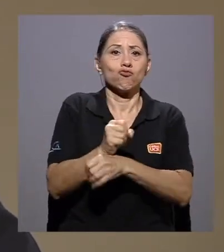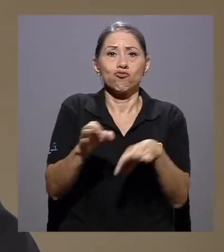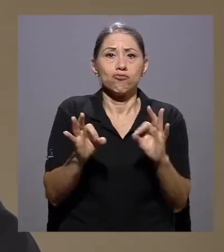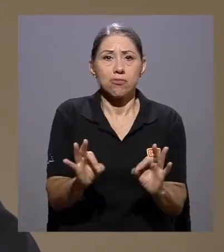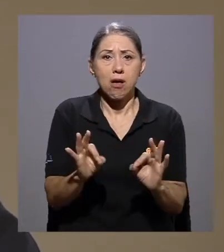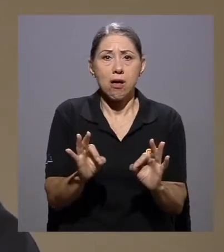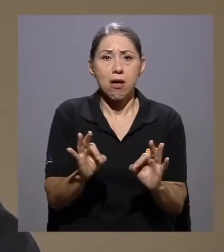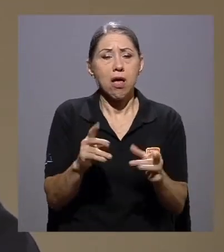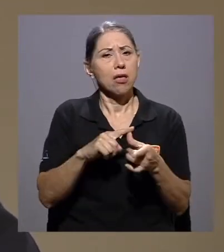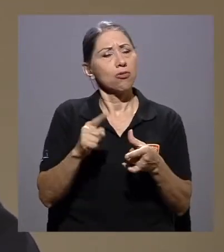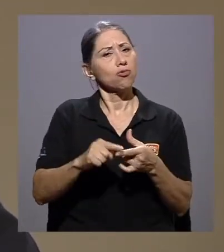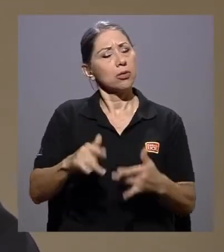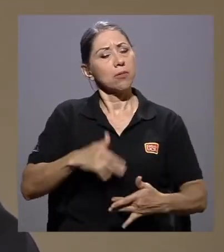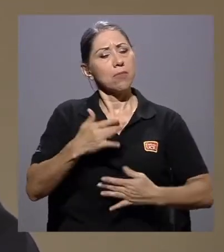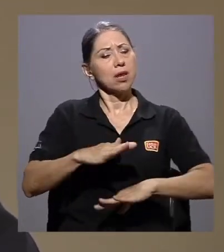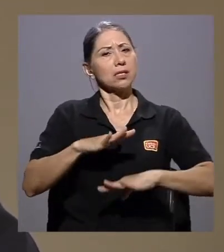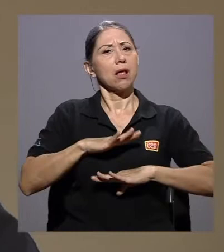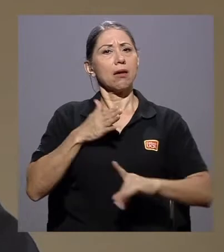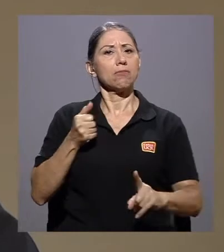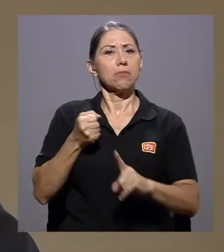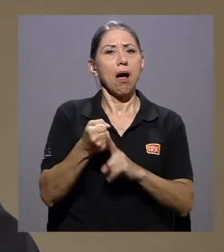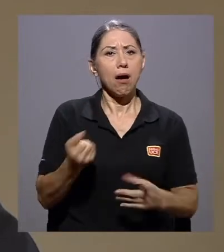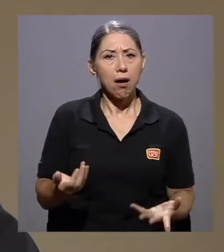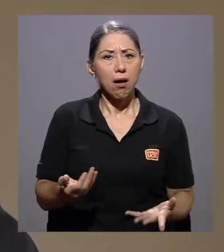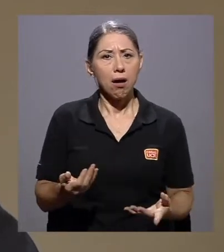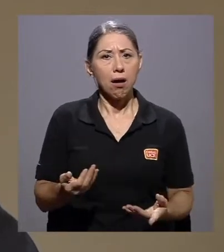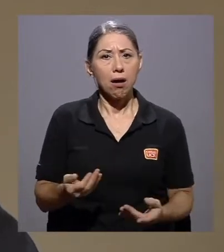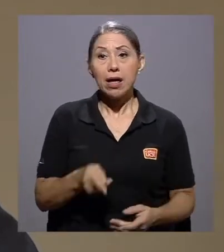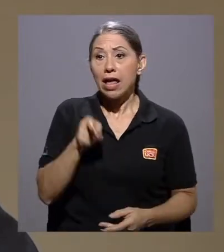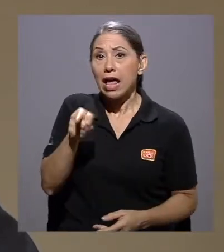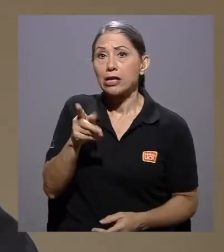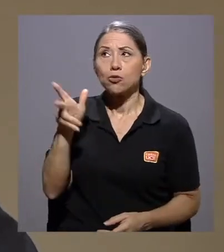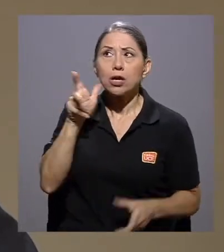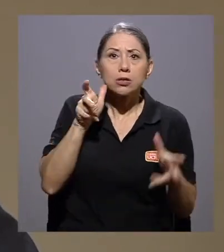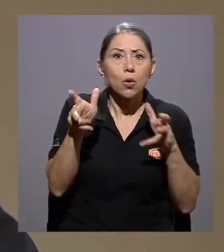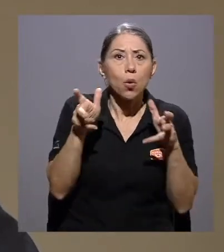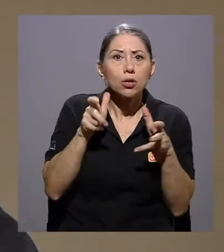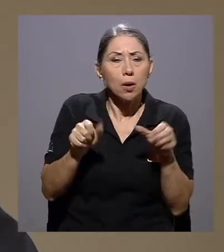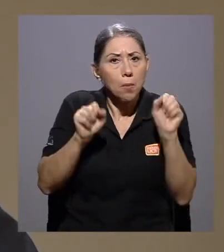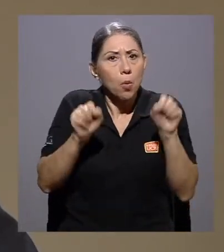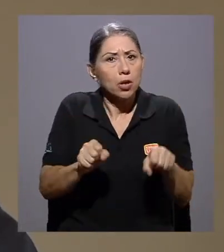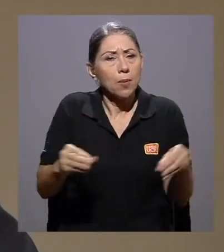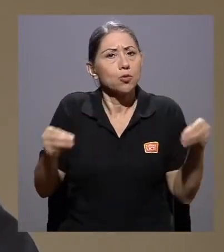Y entonces ese discurso de que podríamos darle más mercado y más libertad al